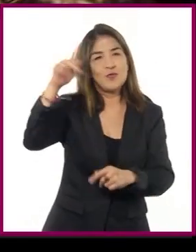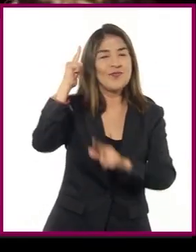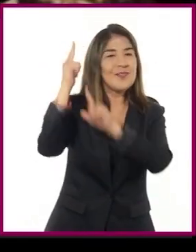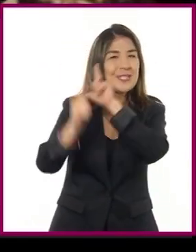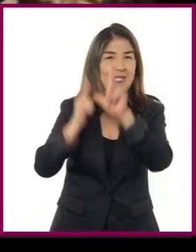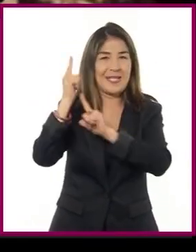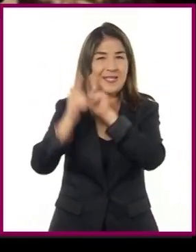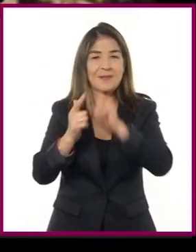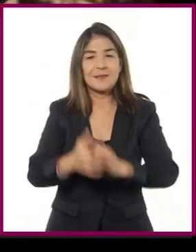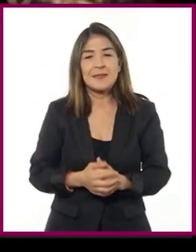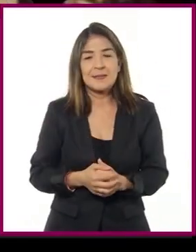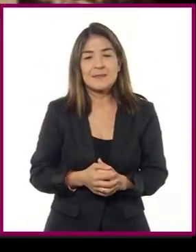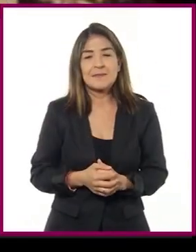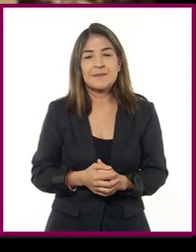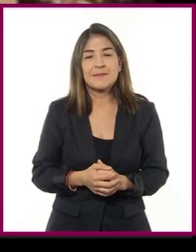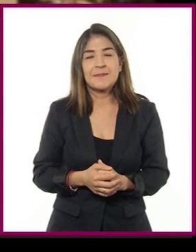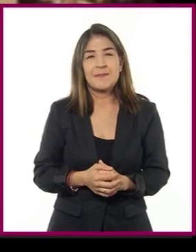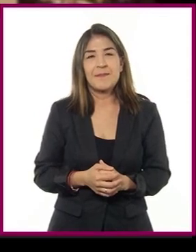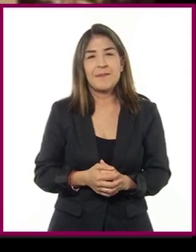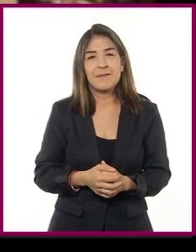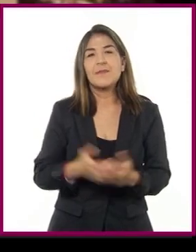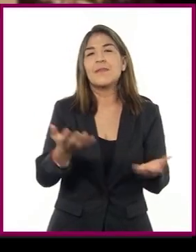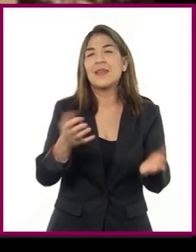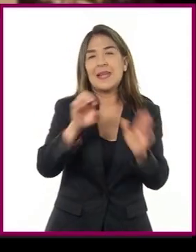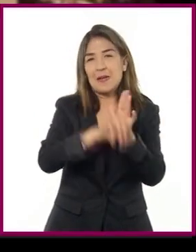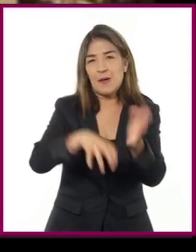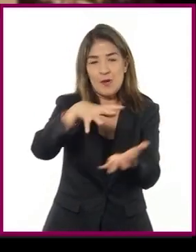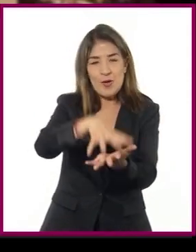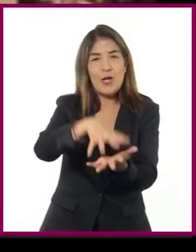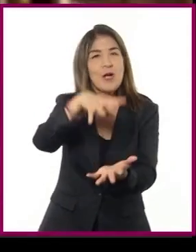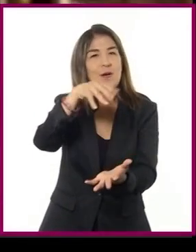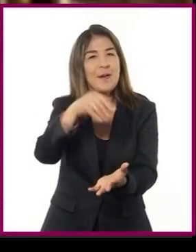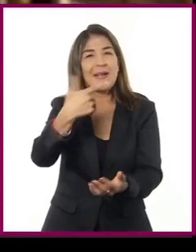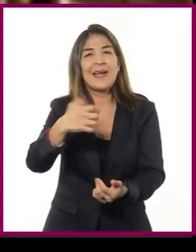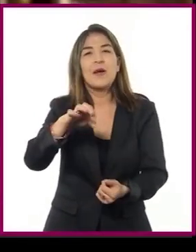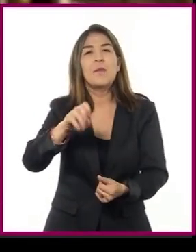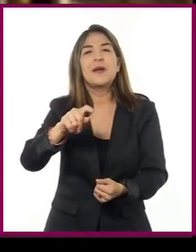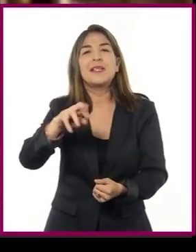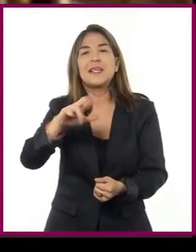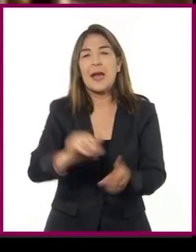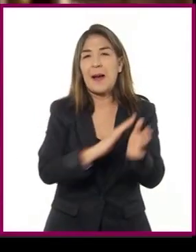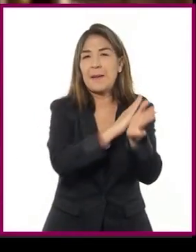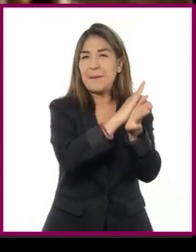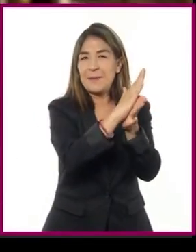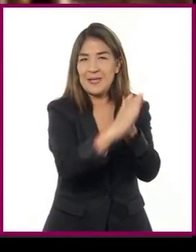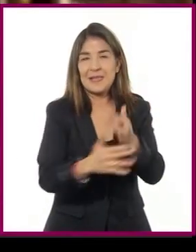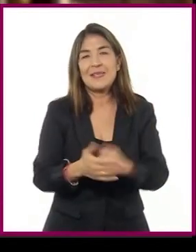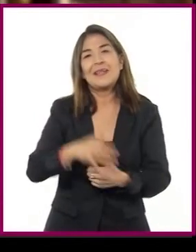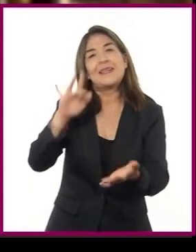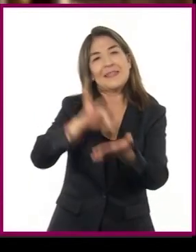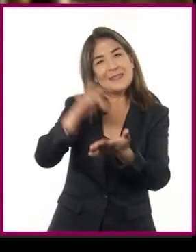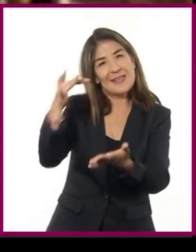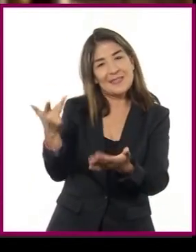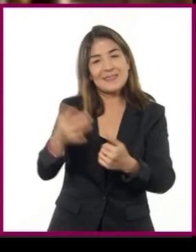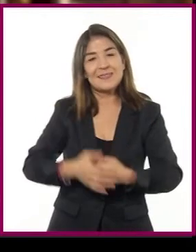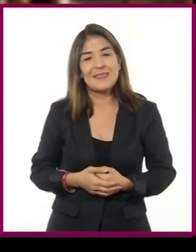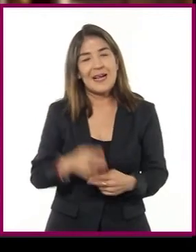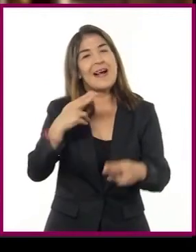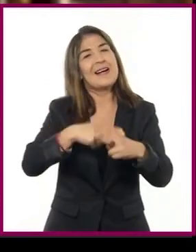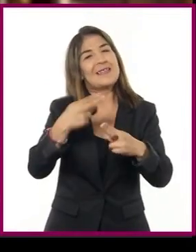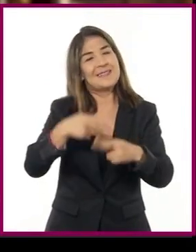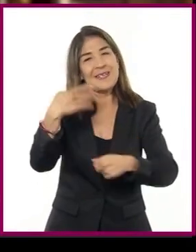griegas, como la geometría plana. Gracias, Euclides. Hasta